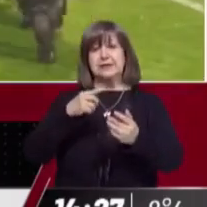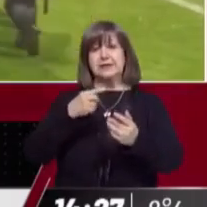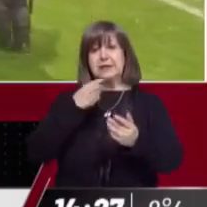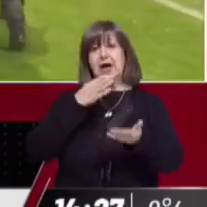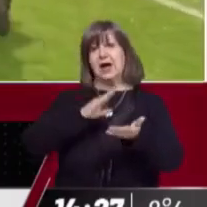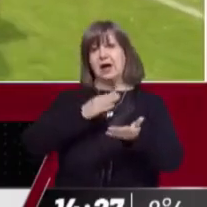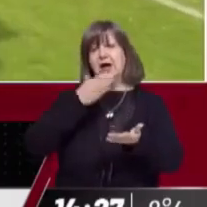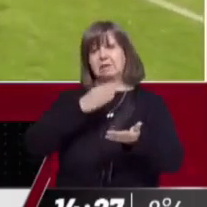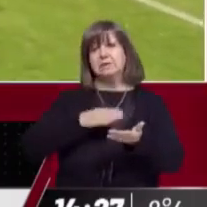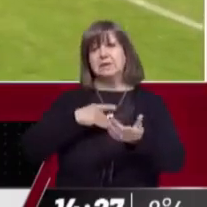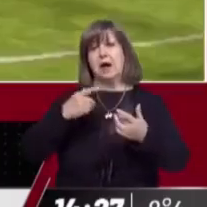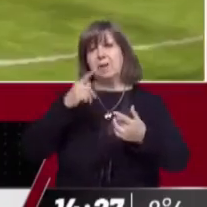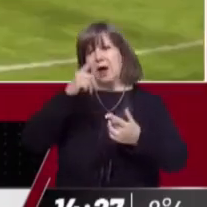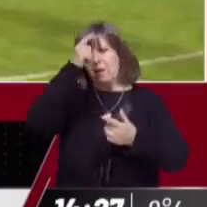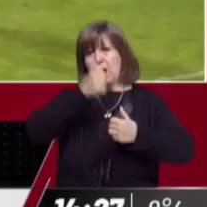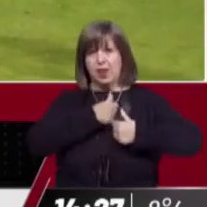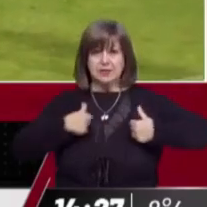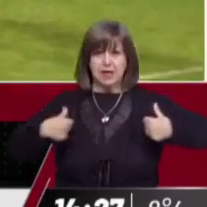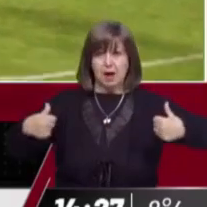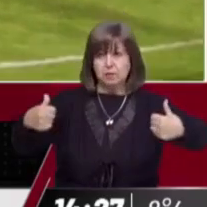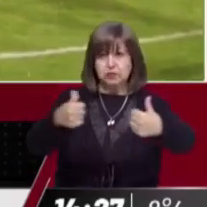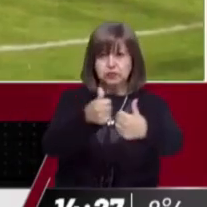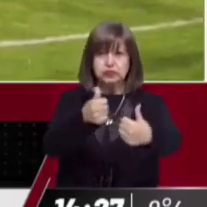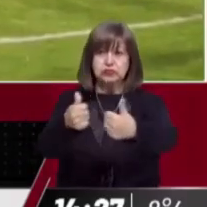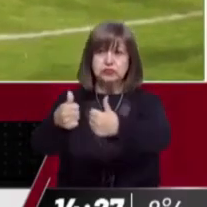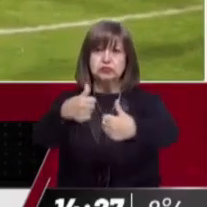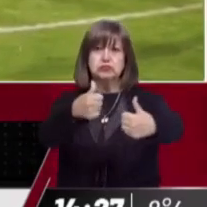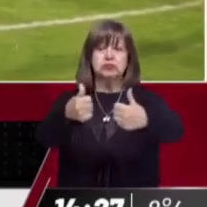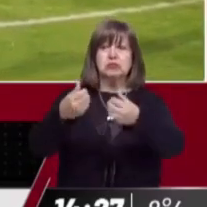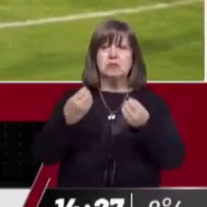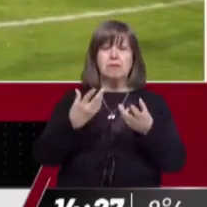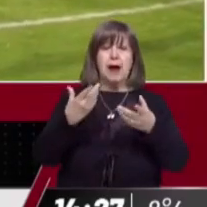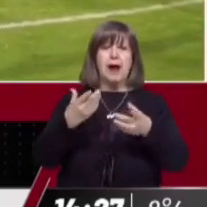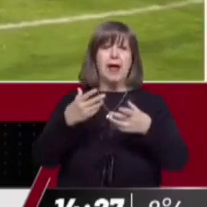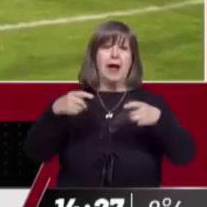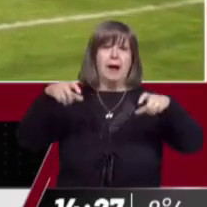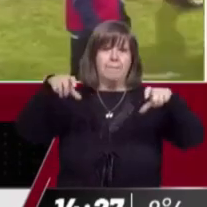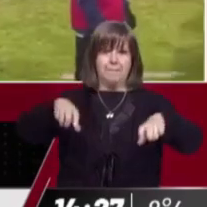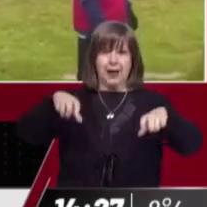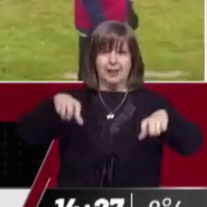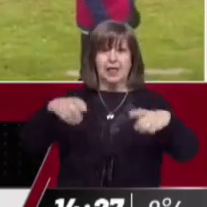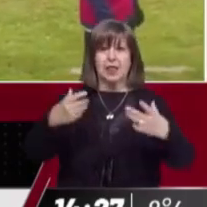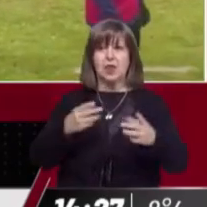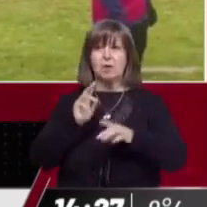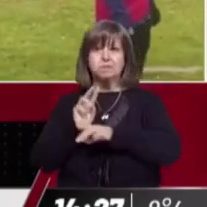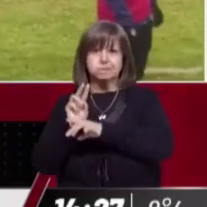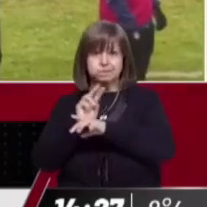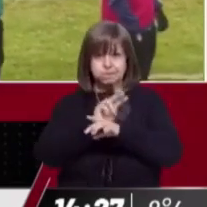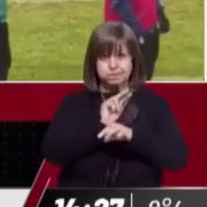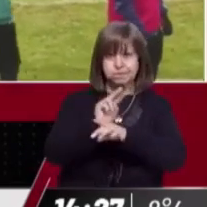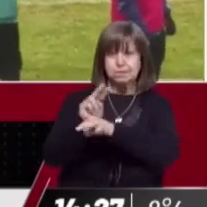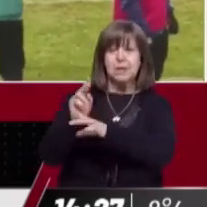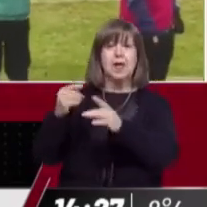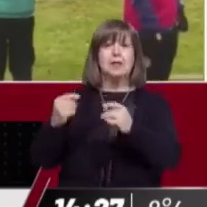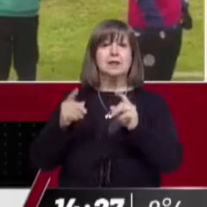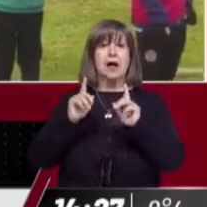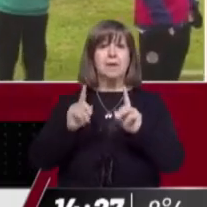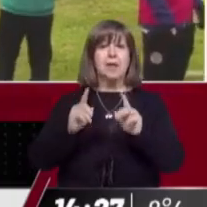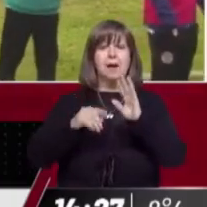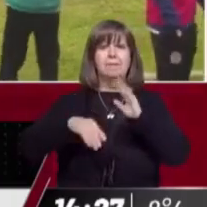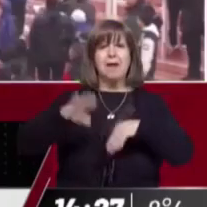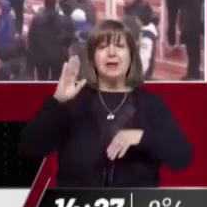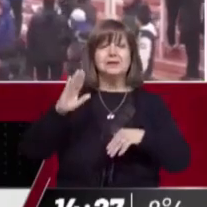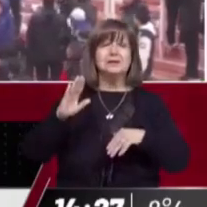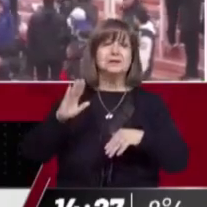tiempo en los operativos de la policía para los partidos, y que vamos a utilizar